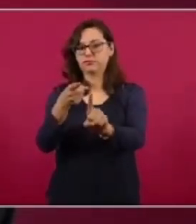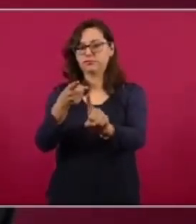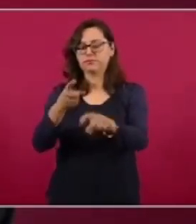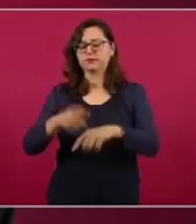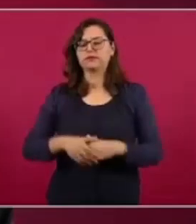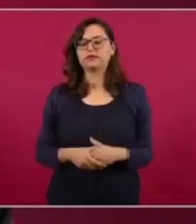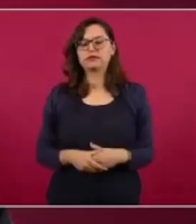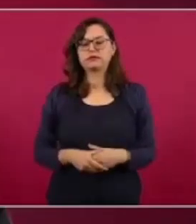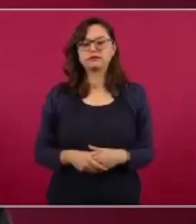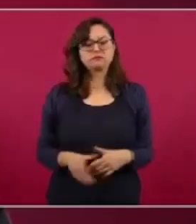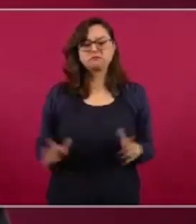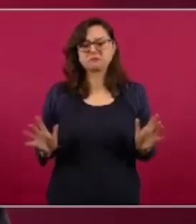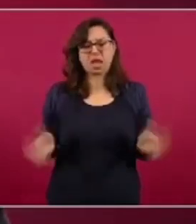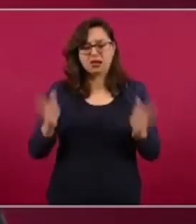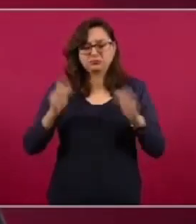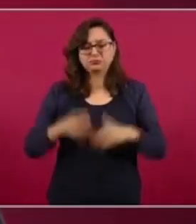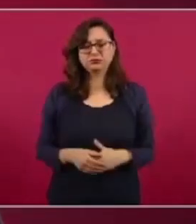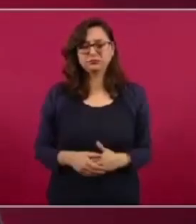Y ya.